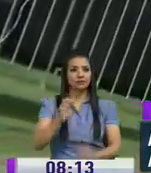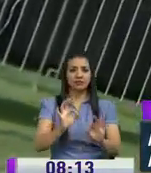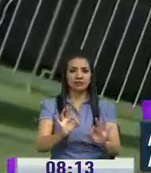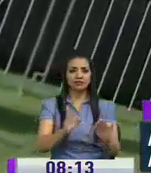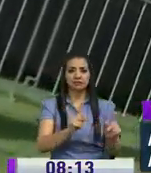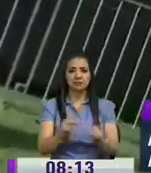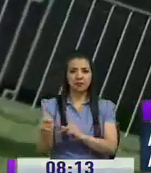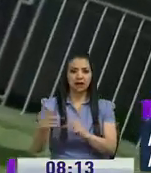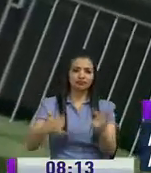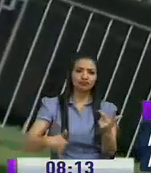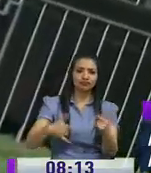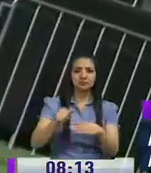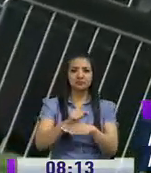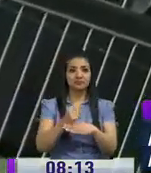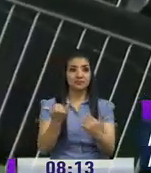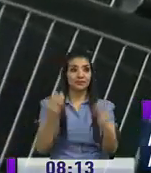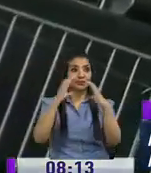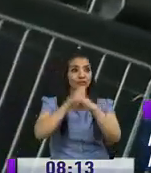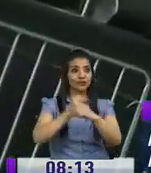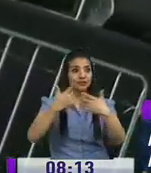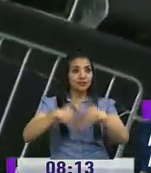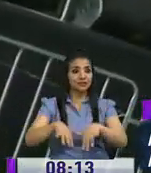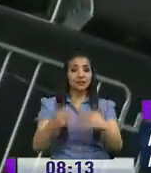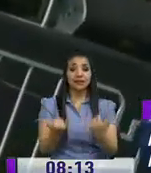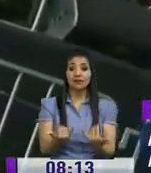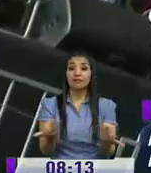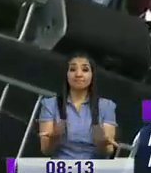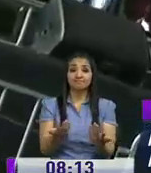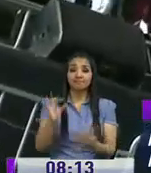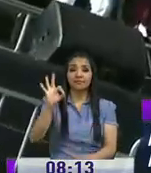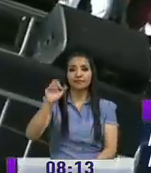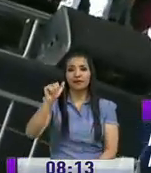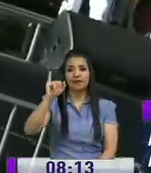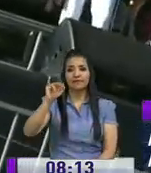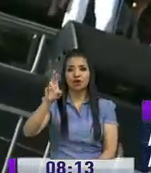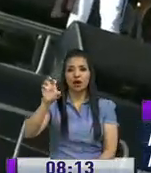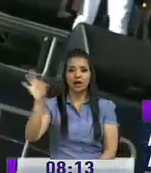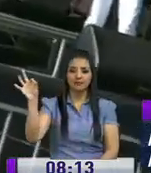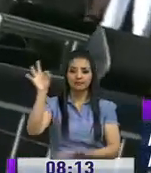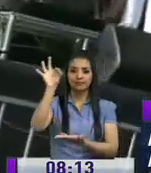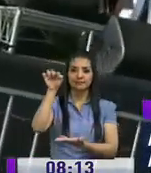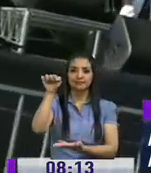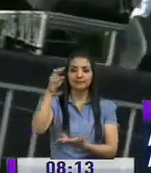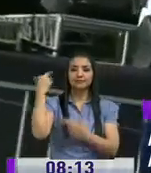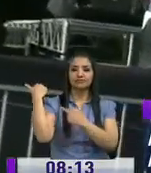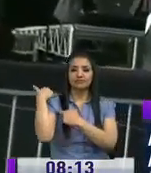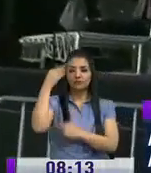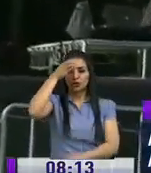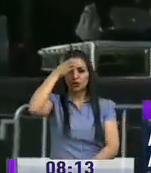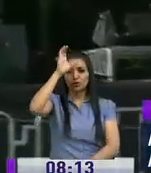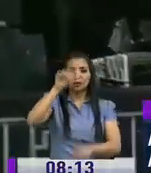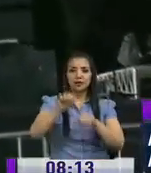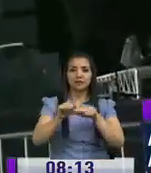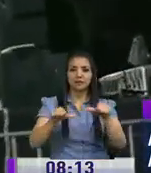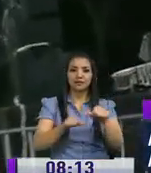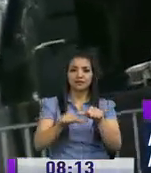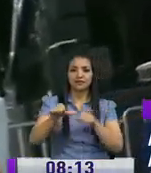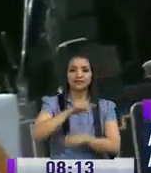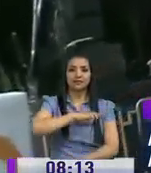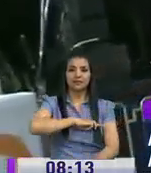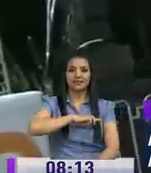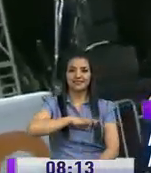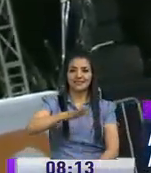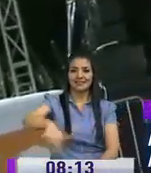van a presentar esta noche, y yo ahora me encuentro con Fabiola Mata, ella es la encargada de cultura de la administración. Fabiola, buenos